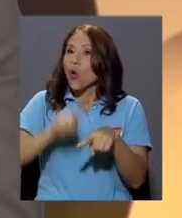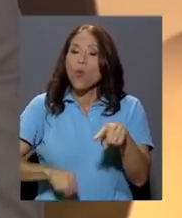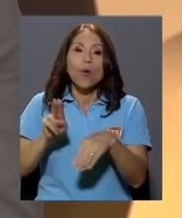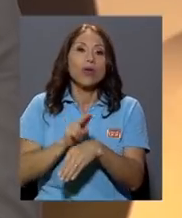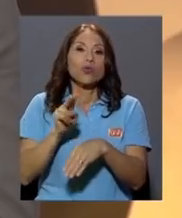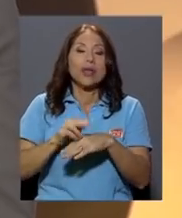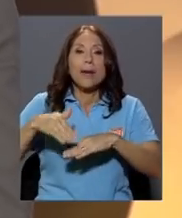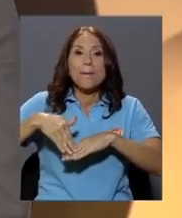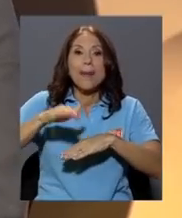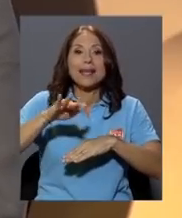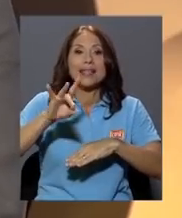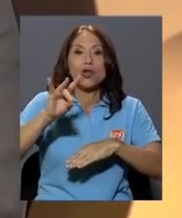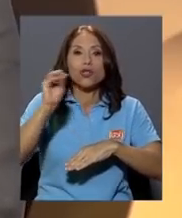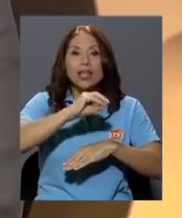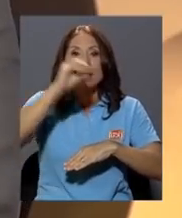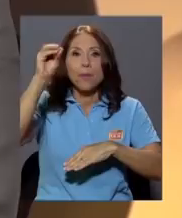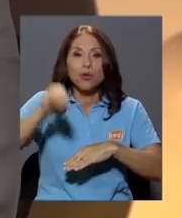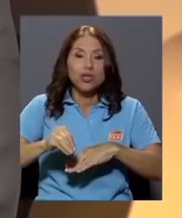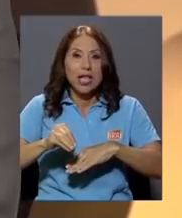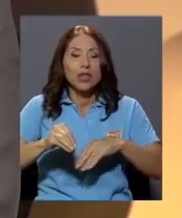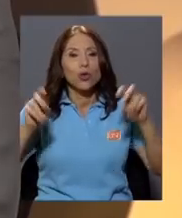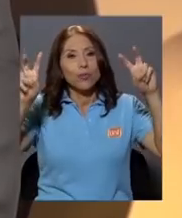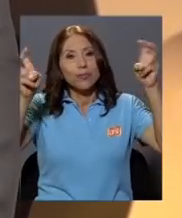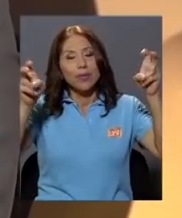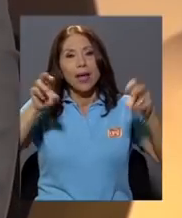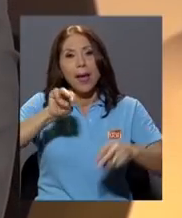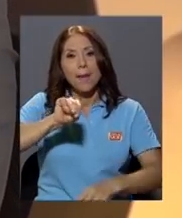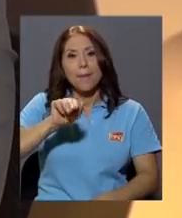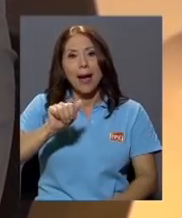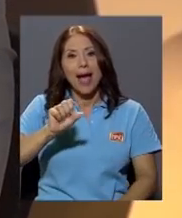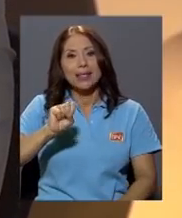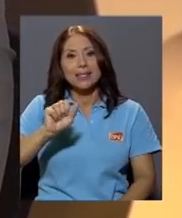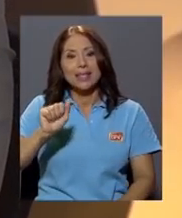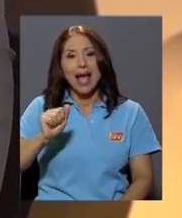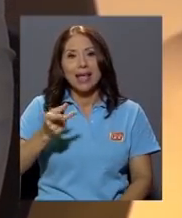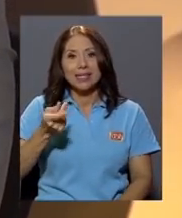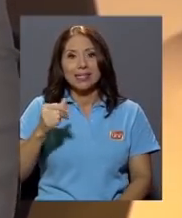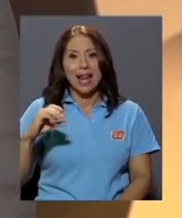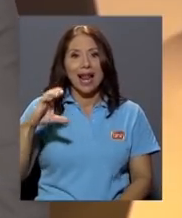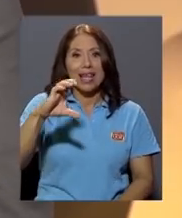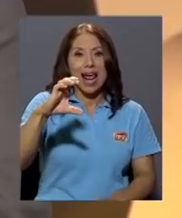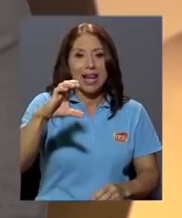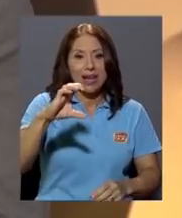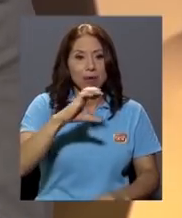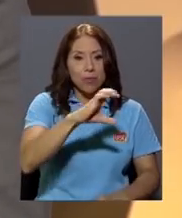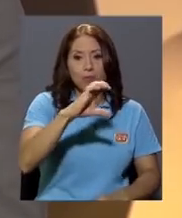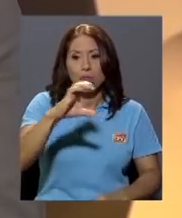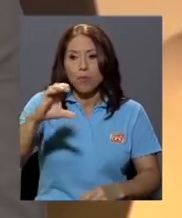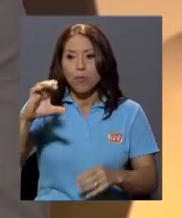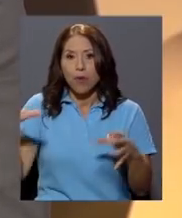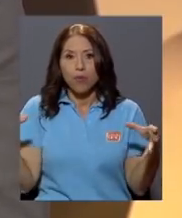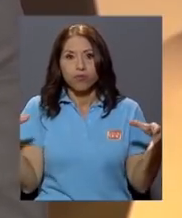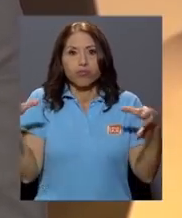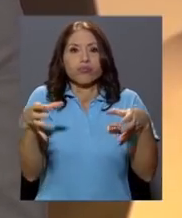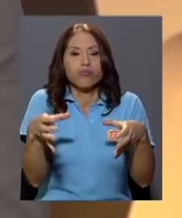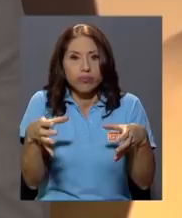del 80% a lo que denominamos masa salarial. En este momento, como bien usted lo señala,